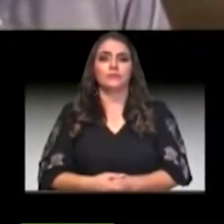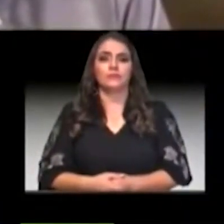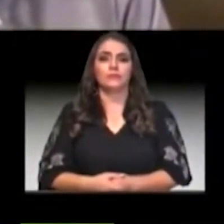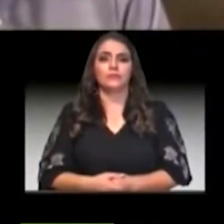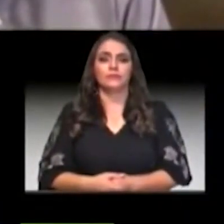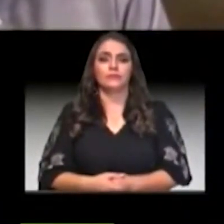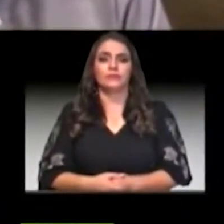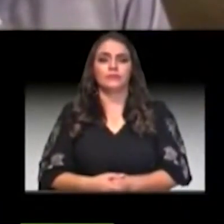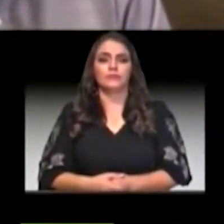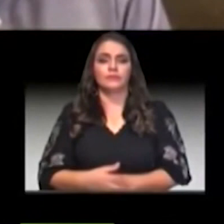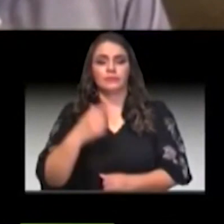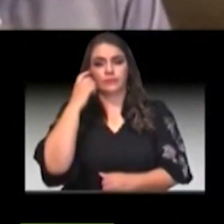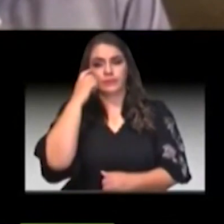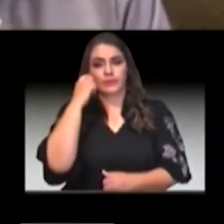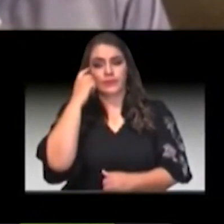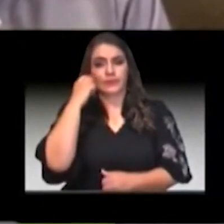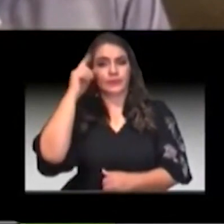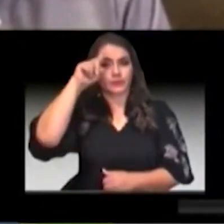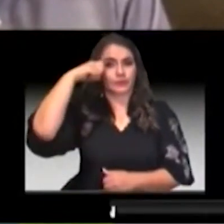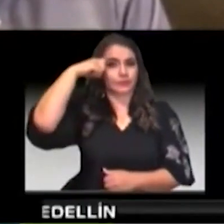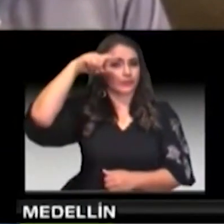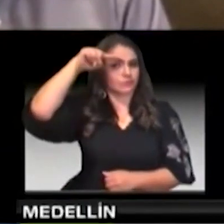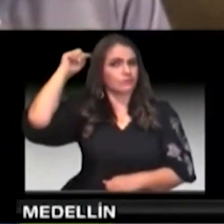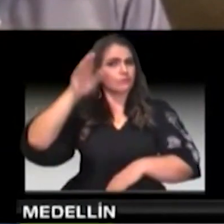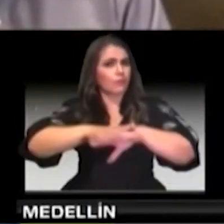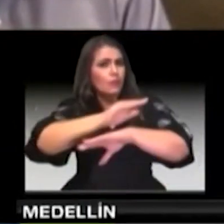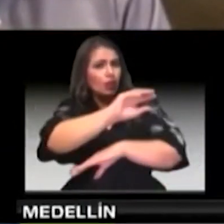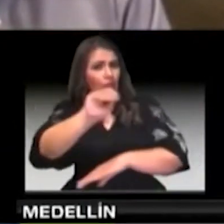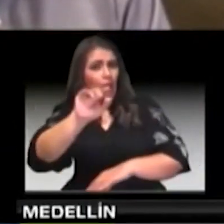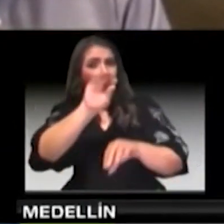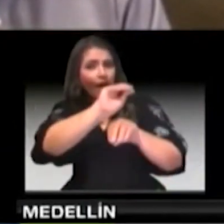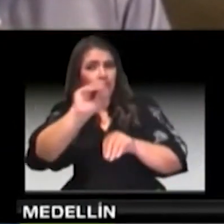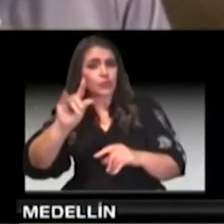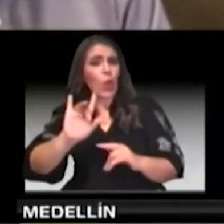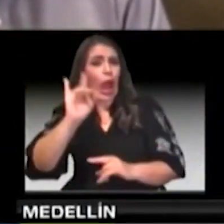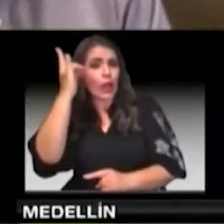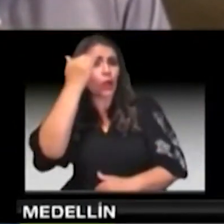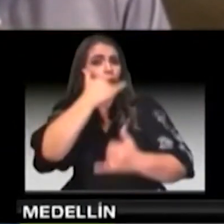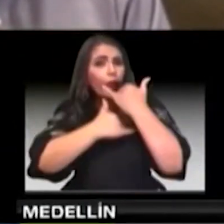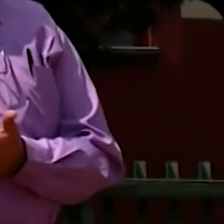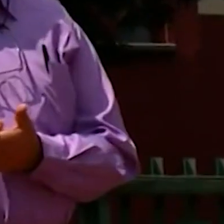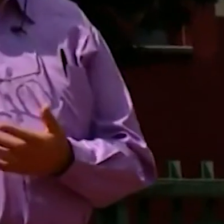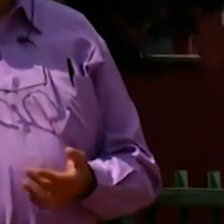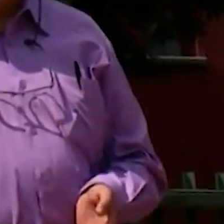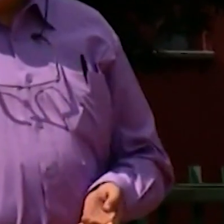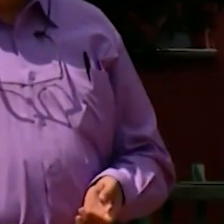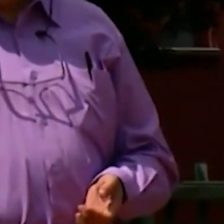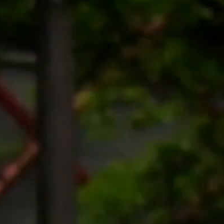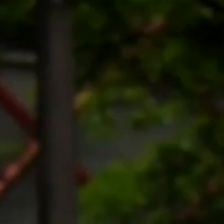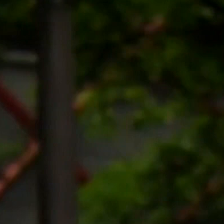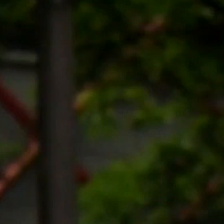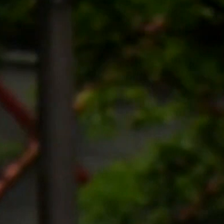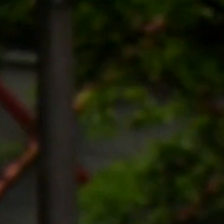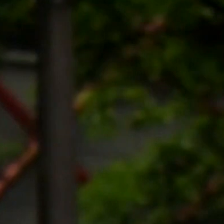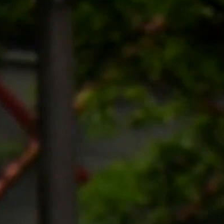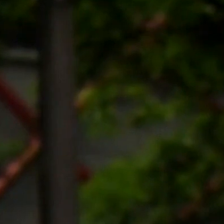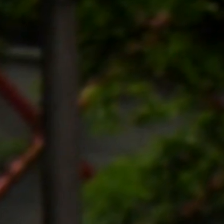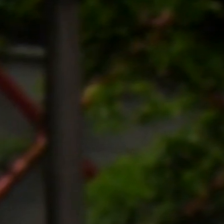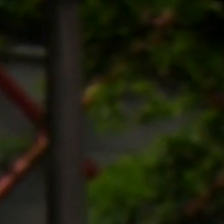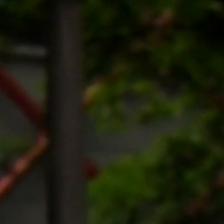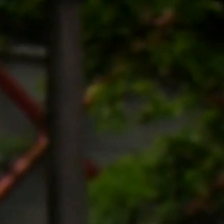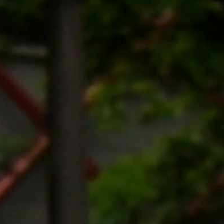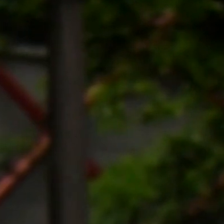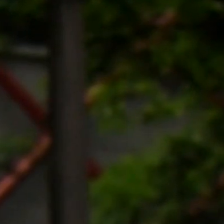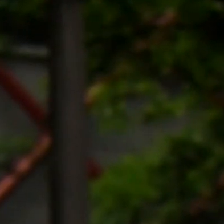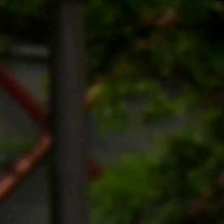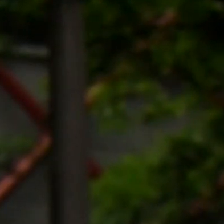país con franqueza. Yo puedo haber metido las patas, pero nunca las manos. Desde el momento de su detención, la defensa